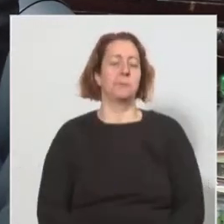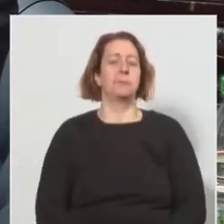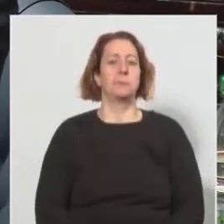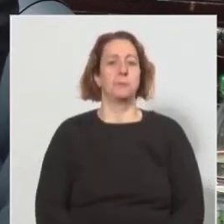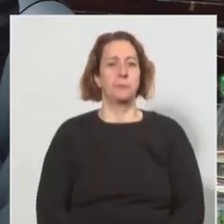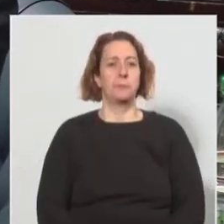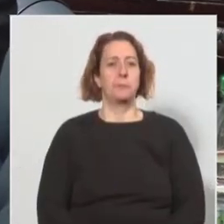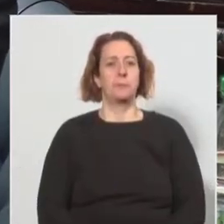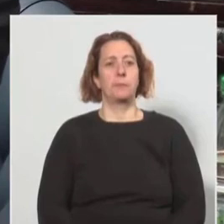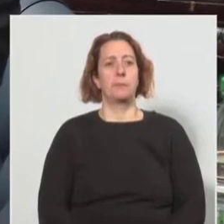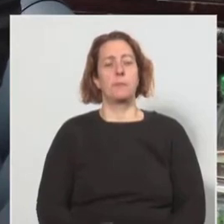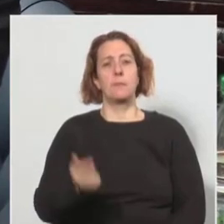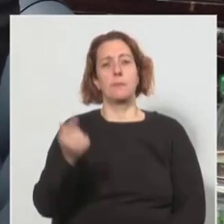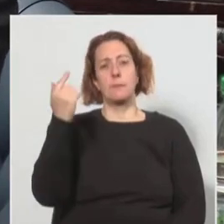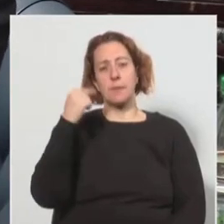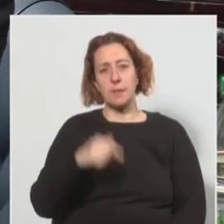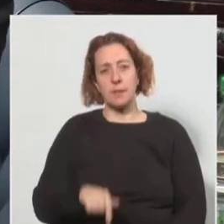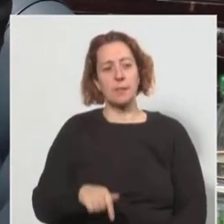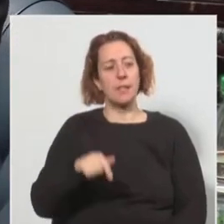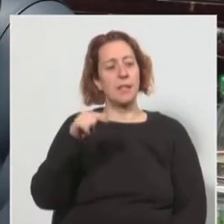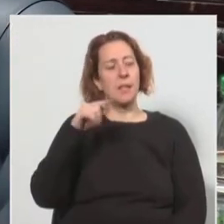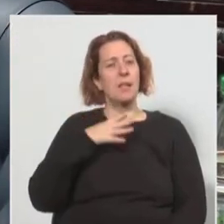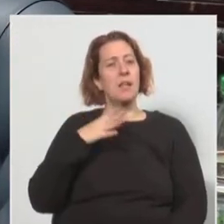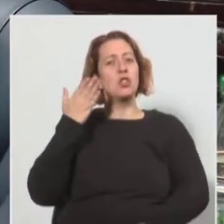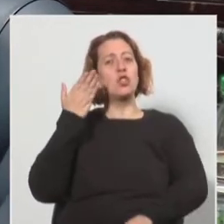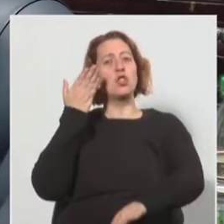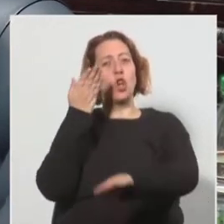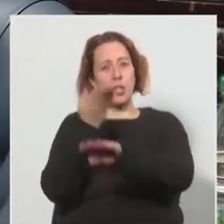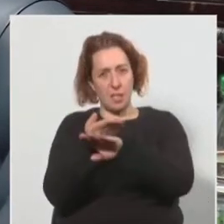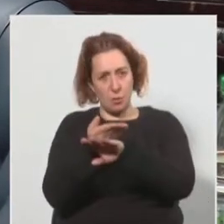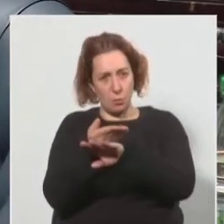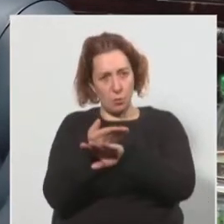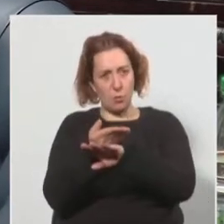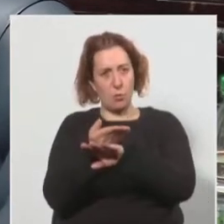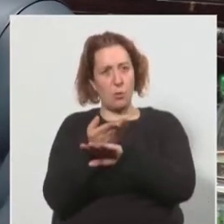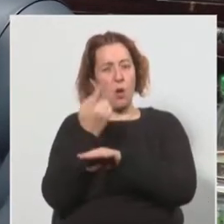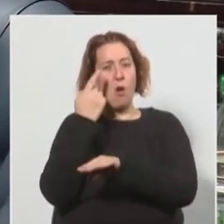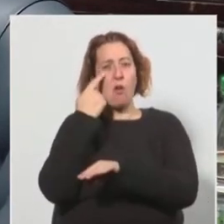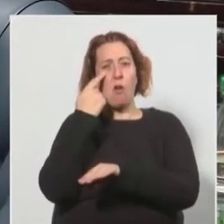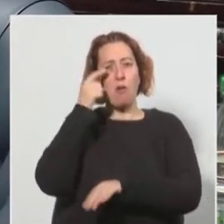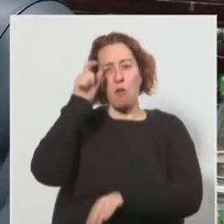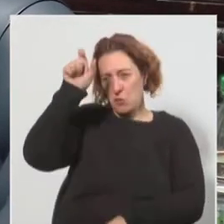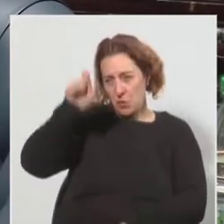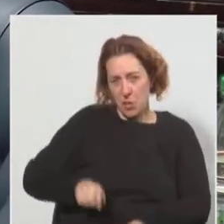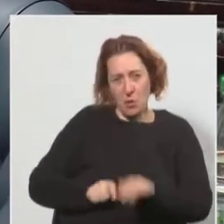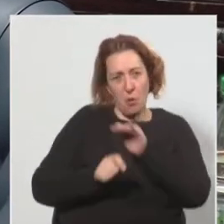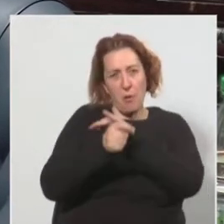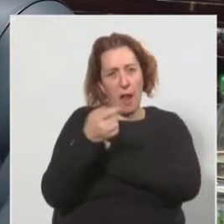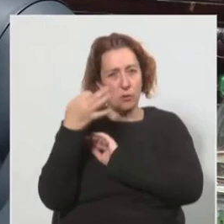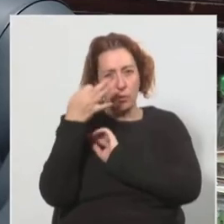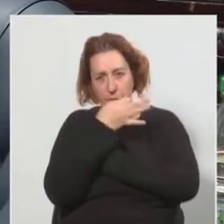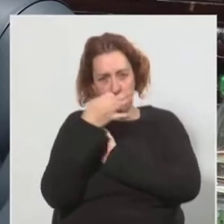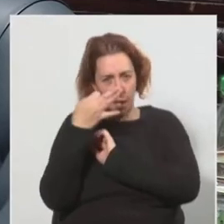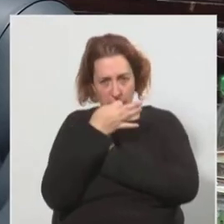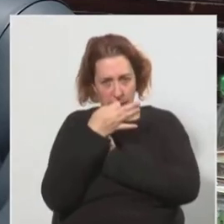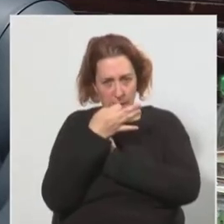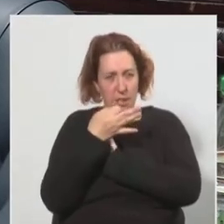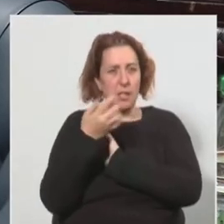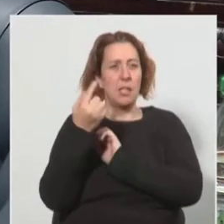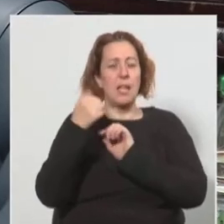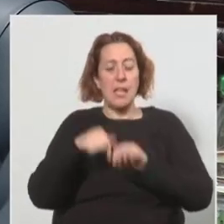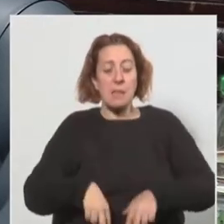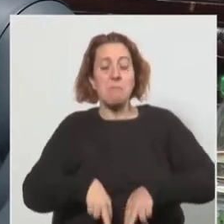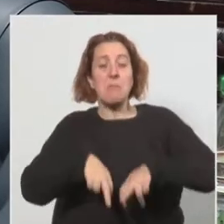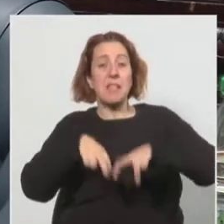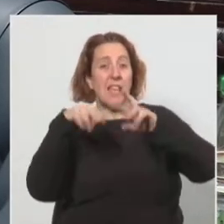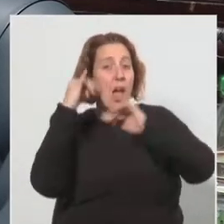En suma, se trataba de la solicitud de un conocido narcotraficante que estaba siendo